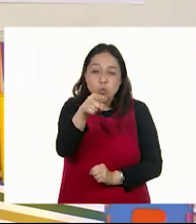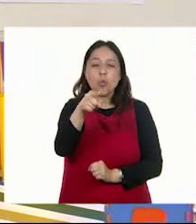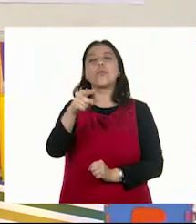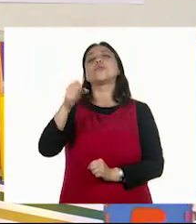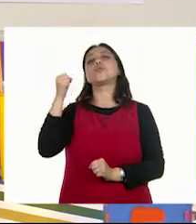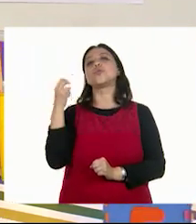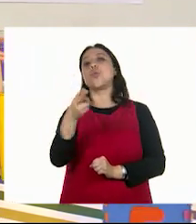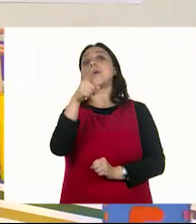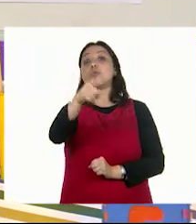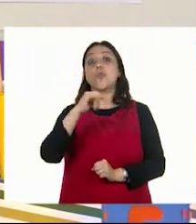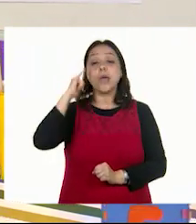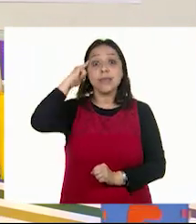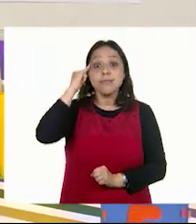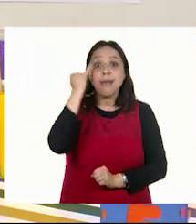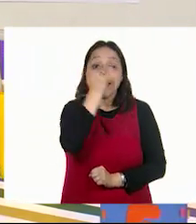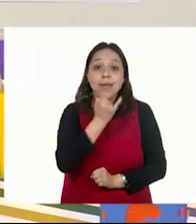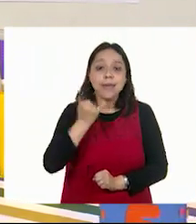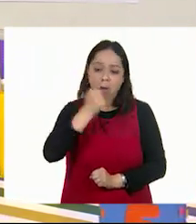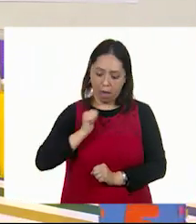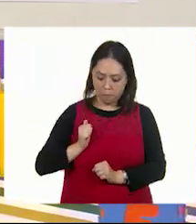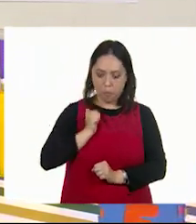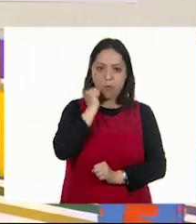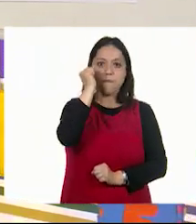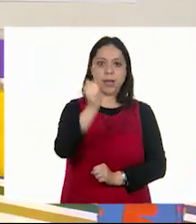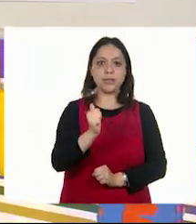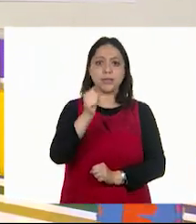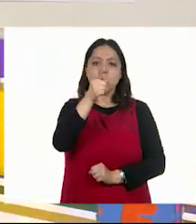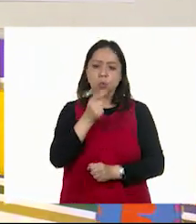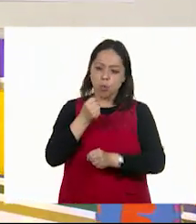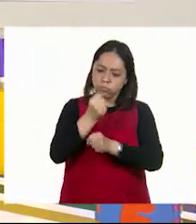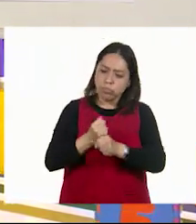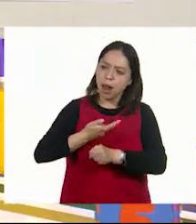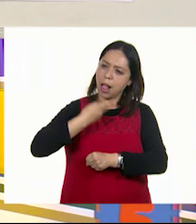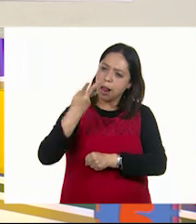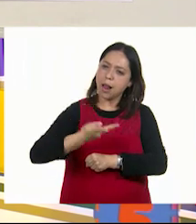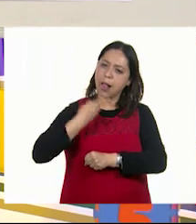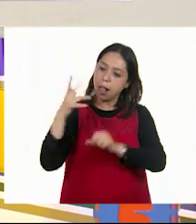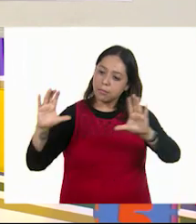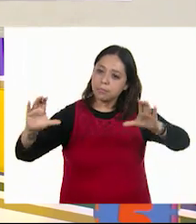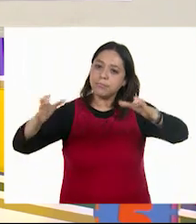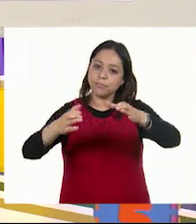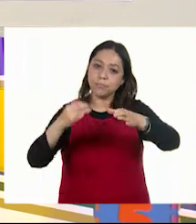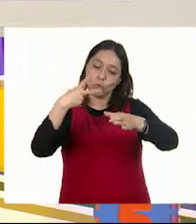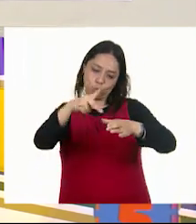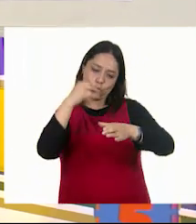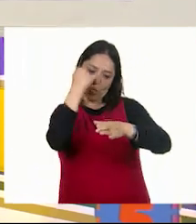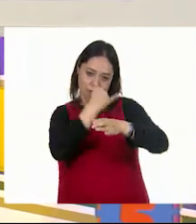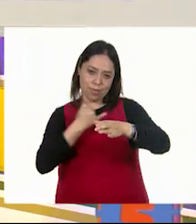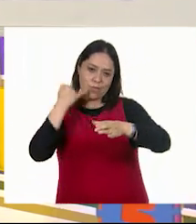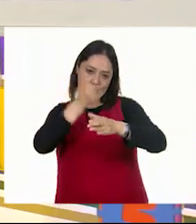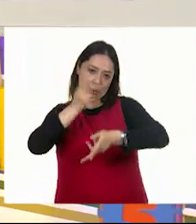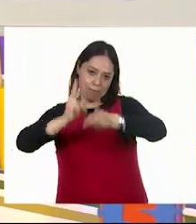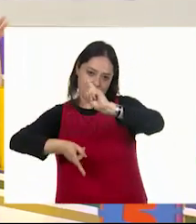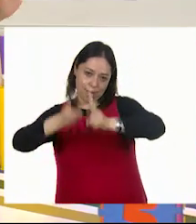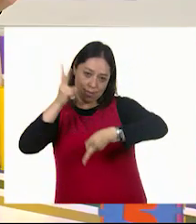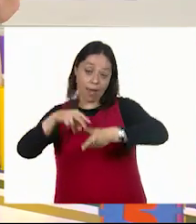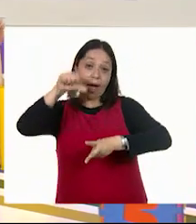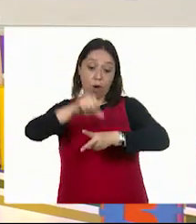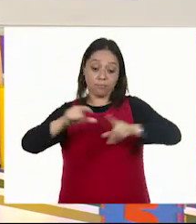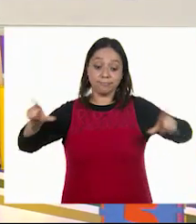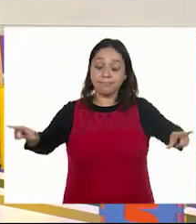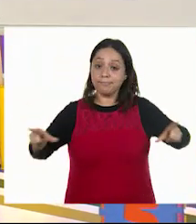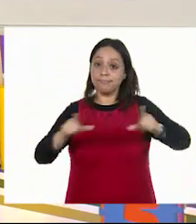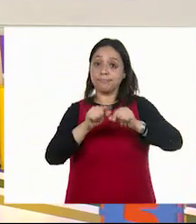indígena, aprovecha también este momento para practicarla y platica con tu familia en tu lengua materna. Por hoy, hemos